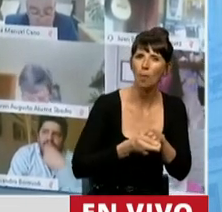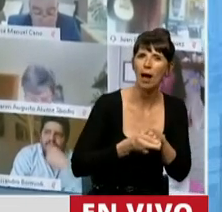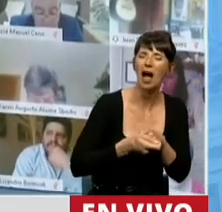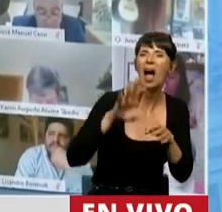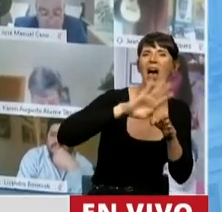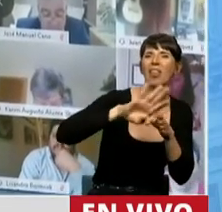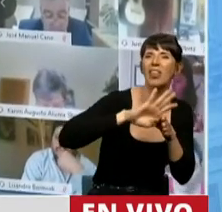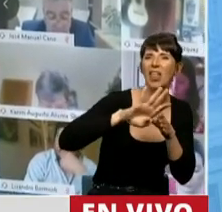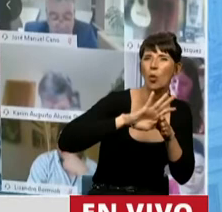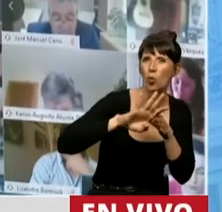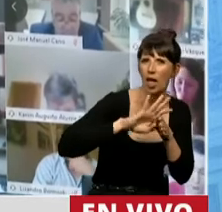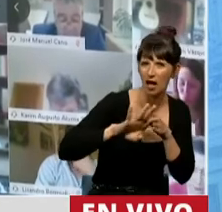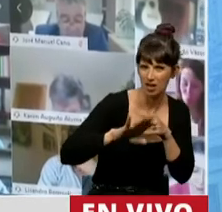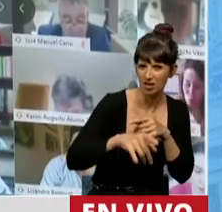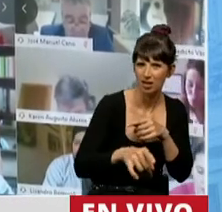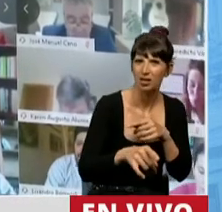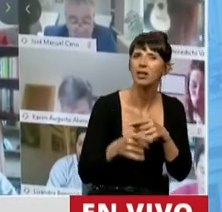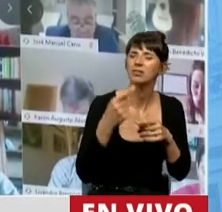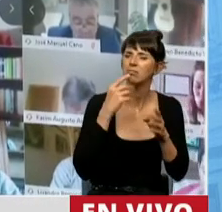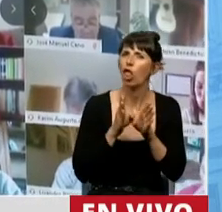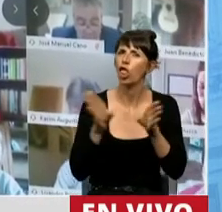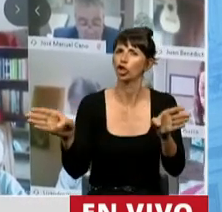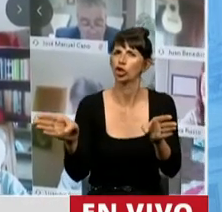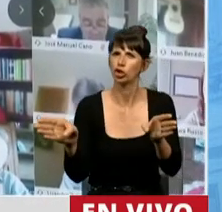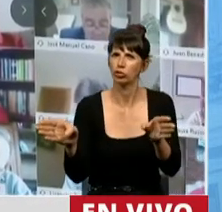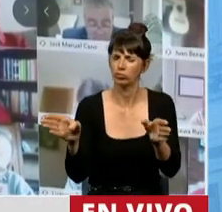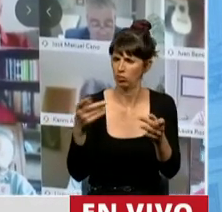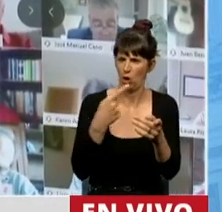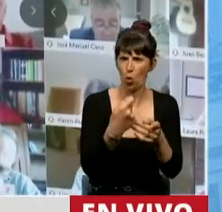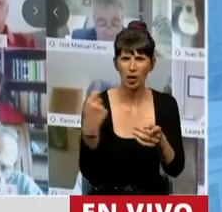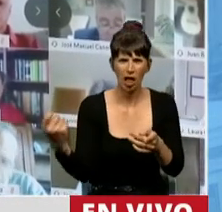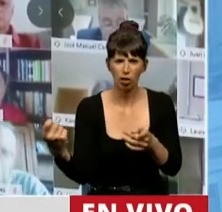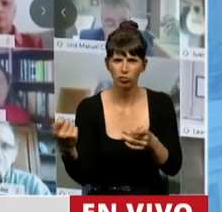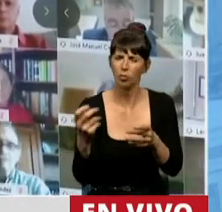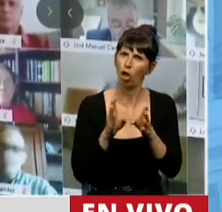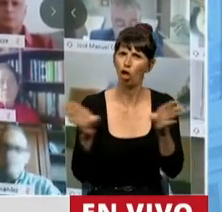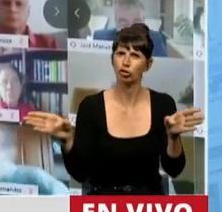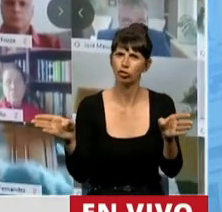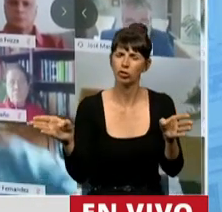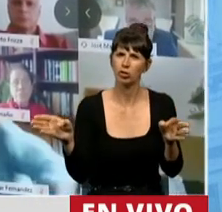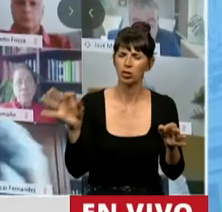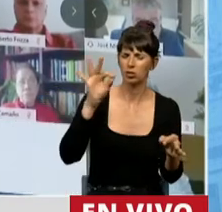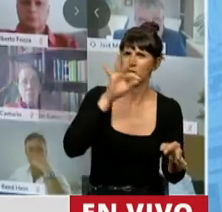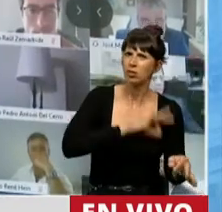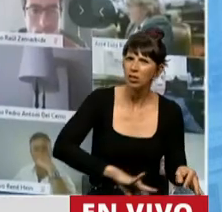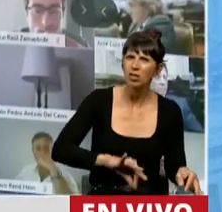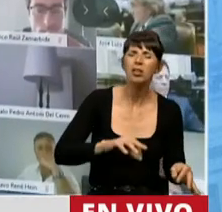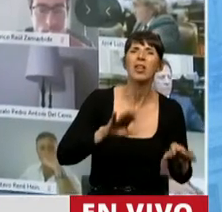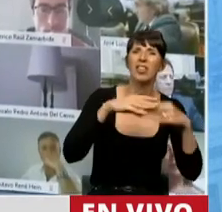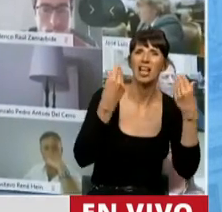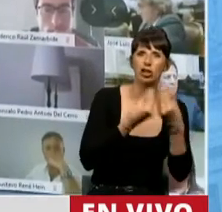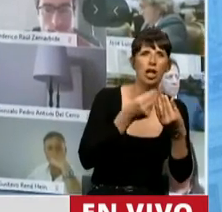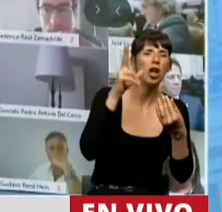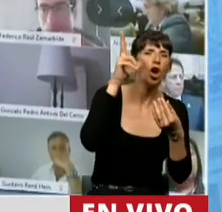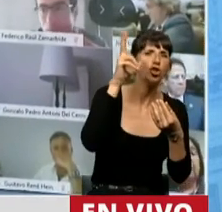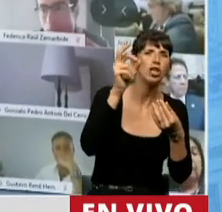previsional, creando entonces como 2 categorías diferentes de jubilados y otorgándoles una remuneración del 80% de la jubilación